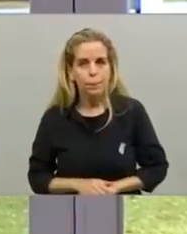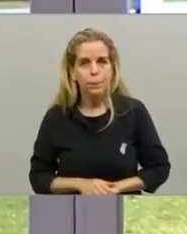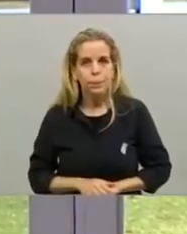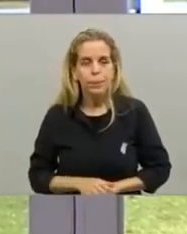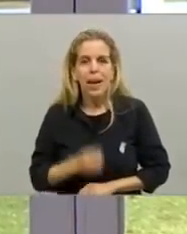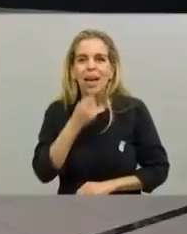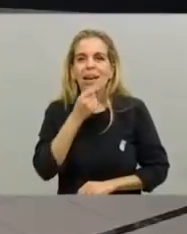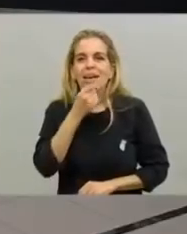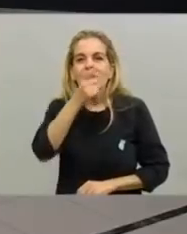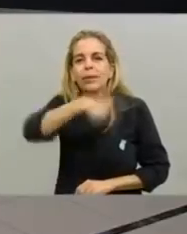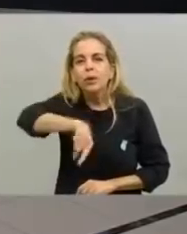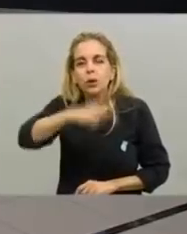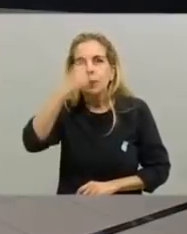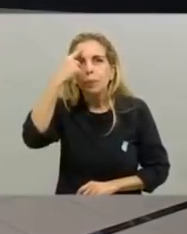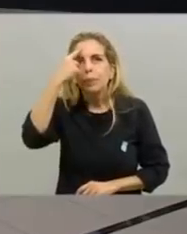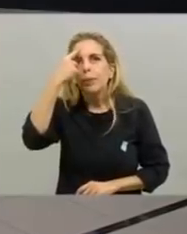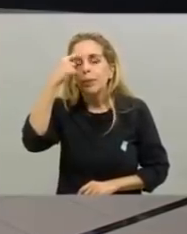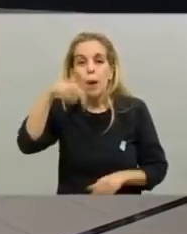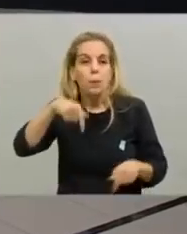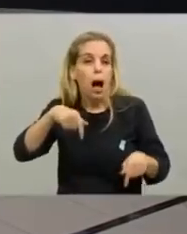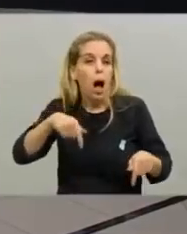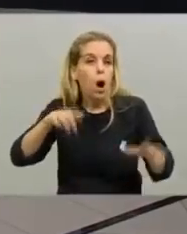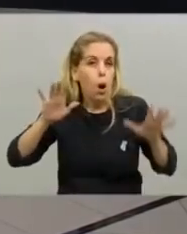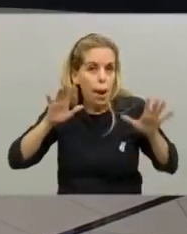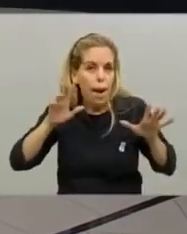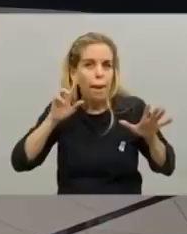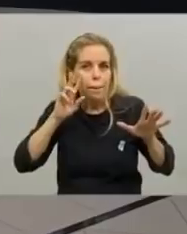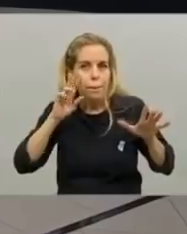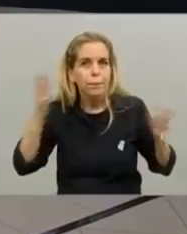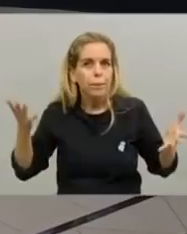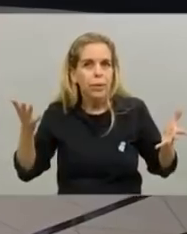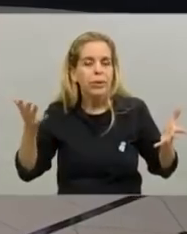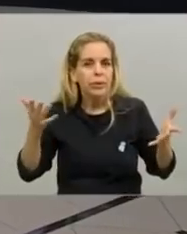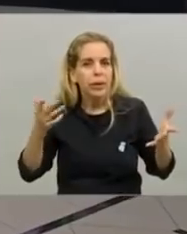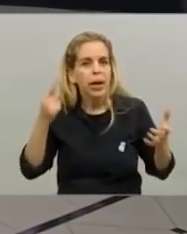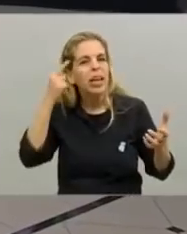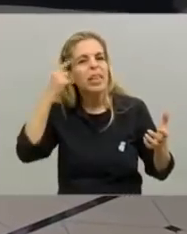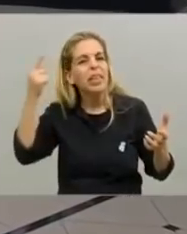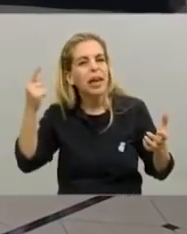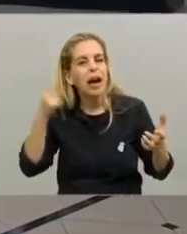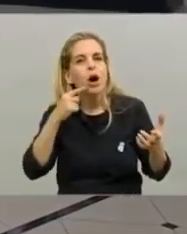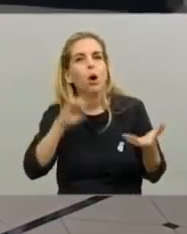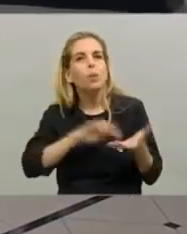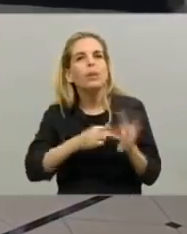Si uno mirara hoy en día los conceptos de éxito,